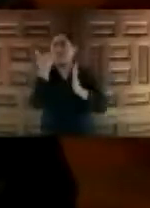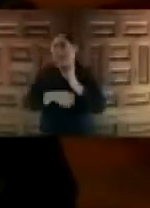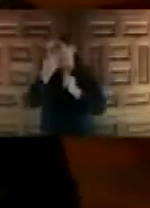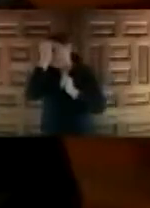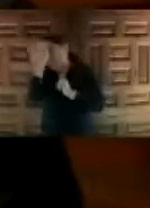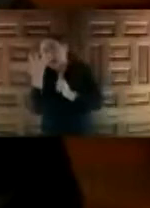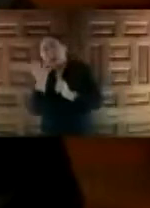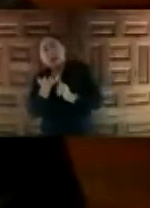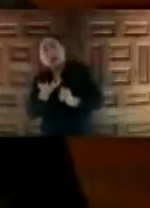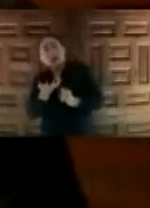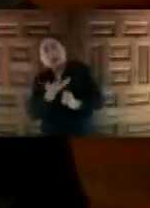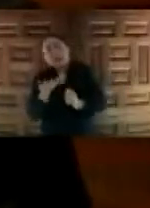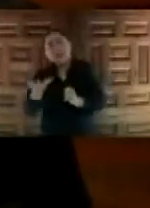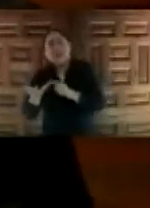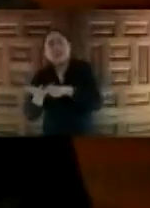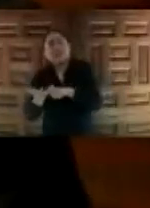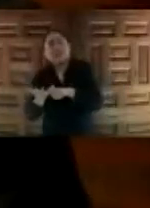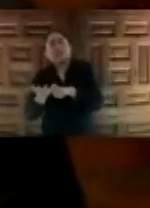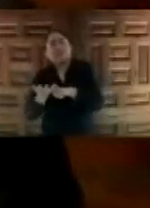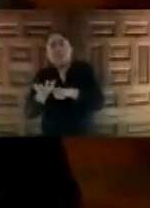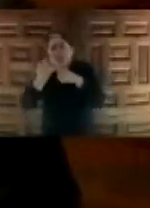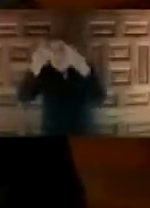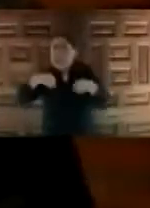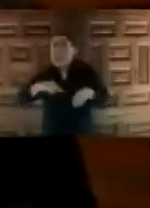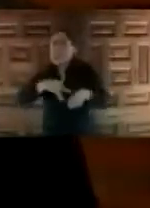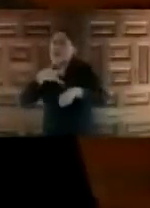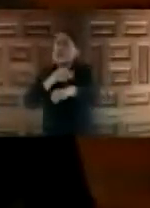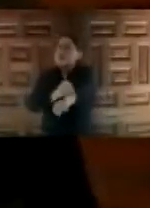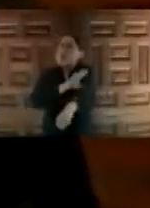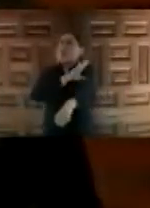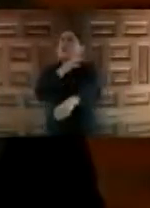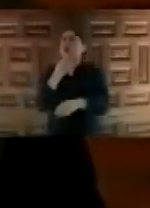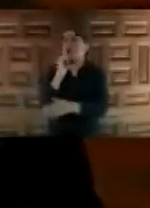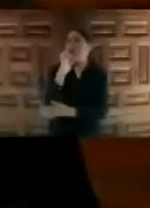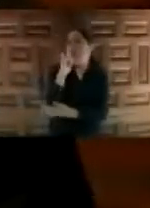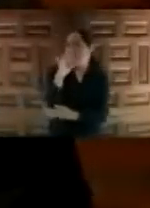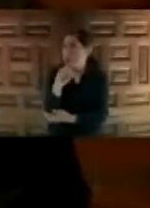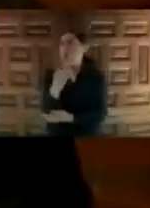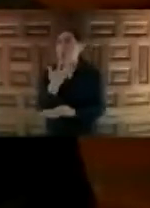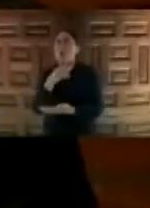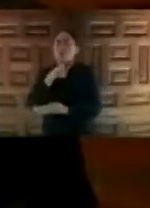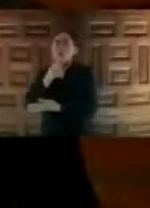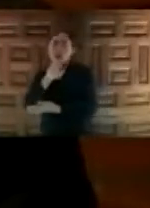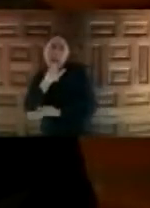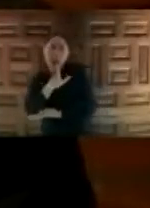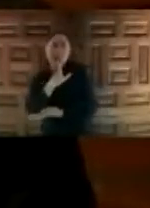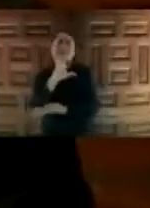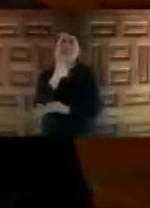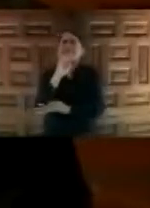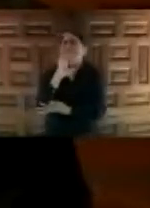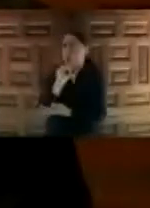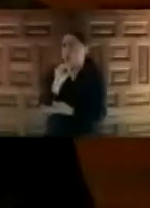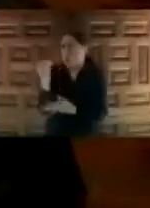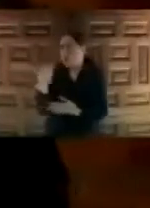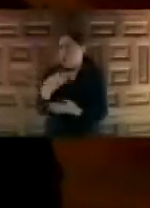el plano físico, el plano emocional, el plano ético, moral, cívico, y creo que